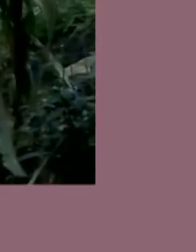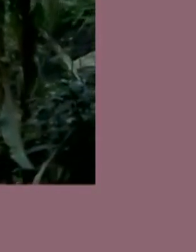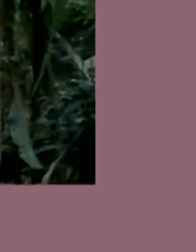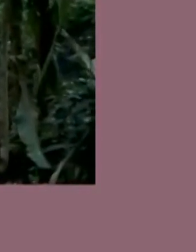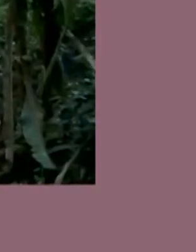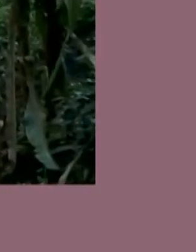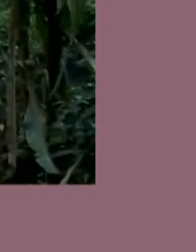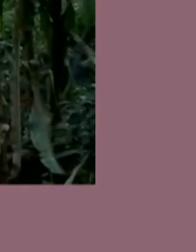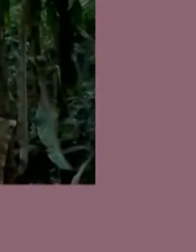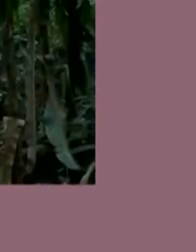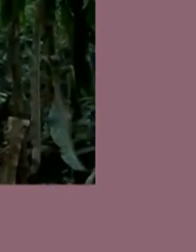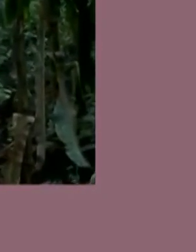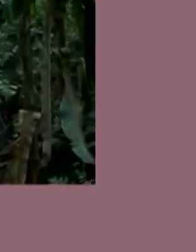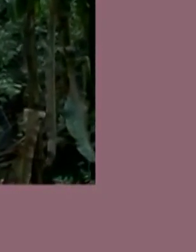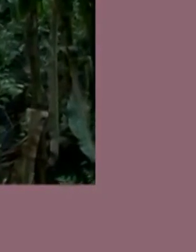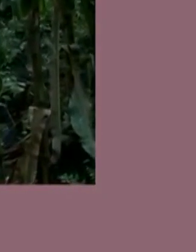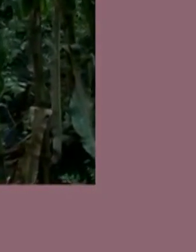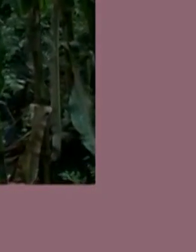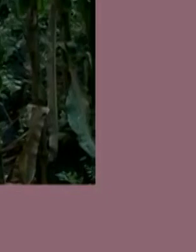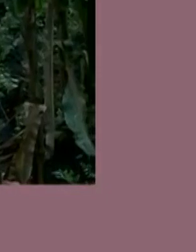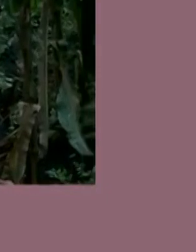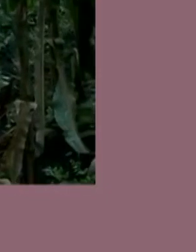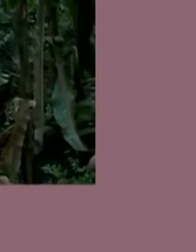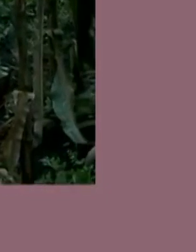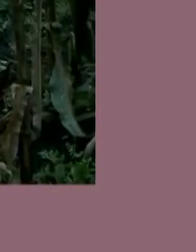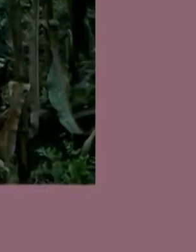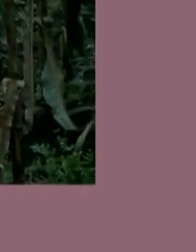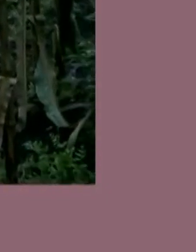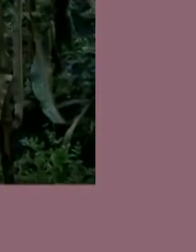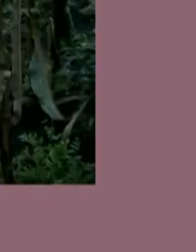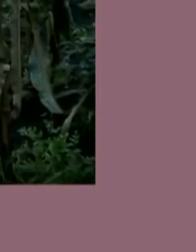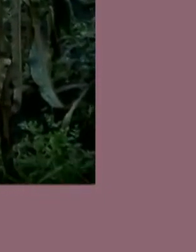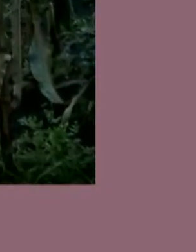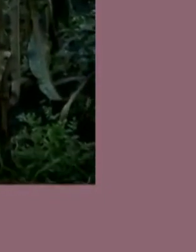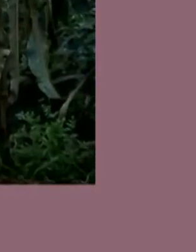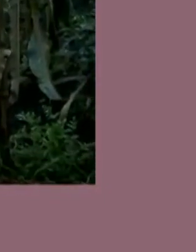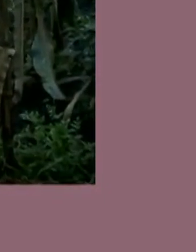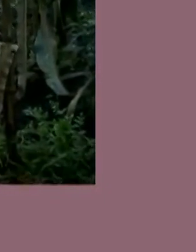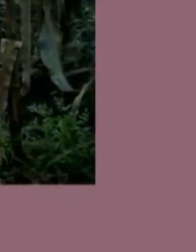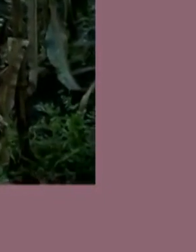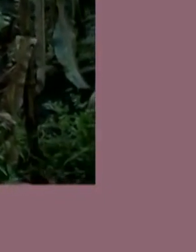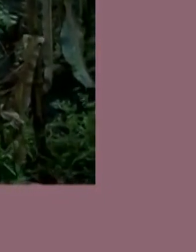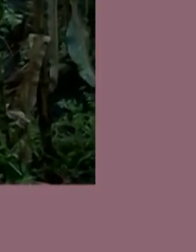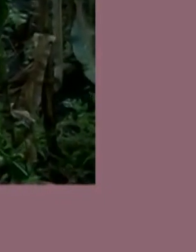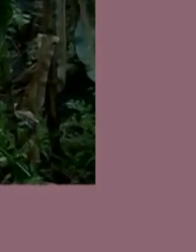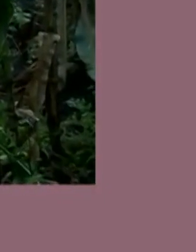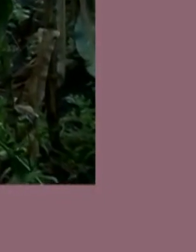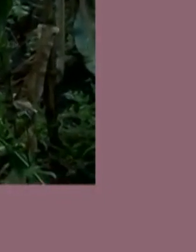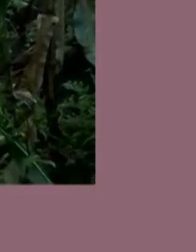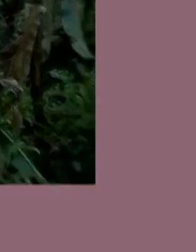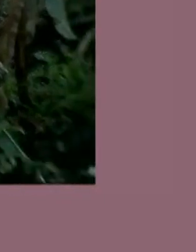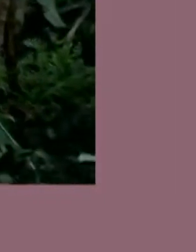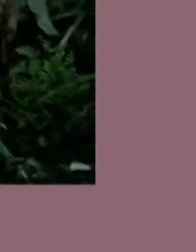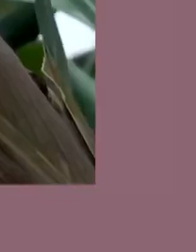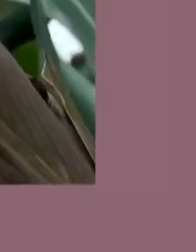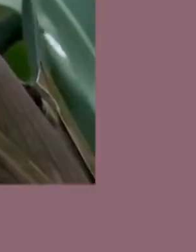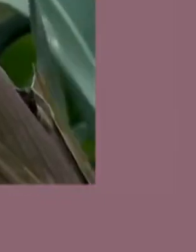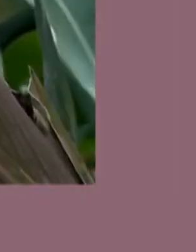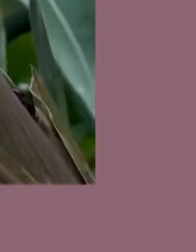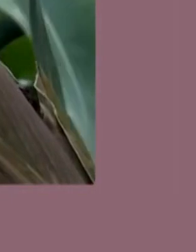Mustla na nias nepa campa chito no pa tlacoyuctli na nias